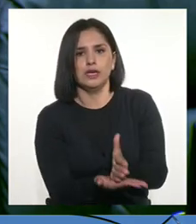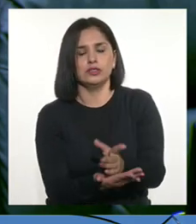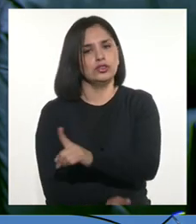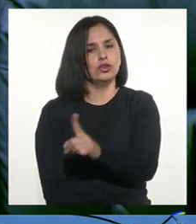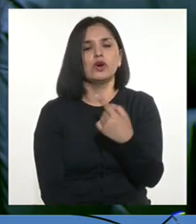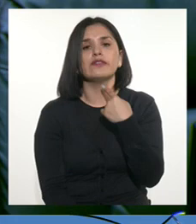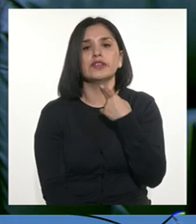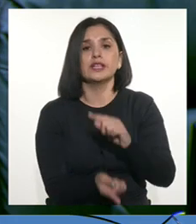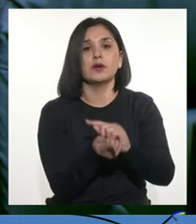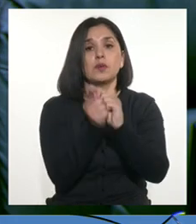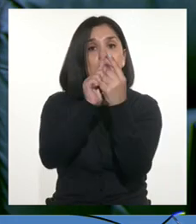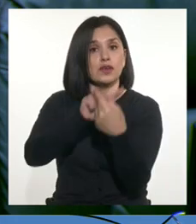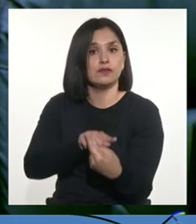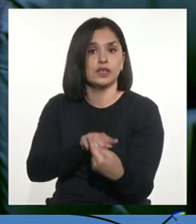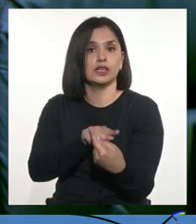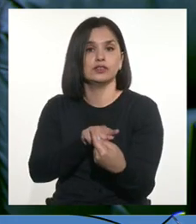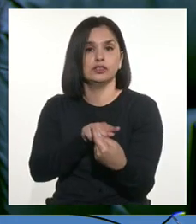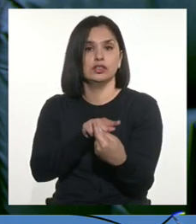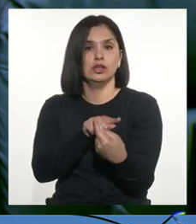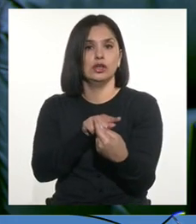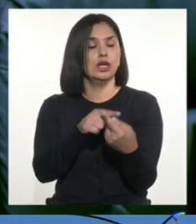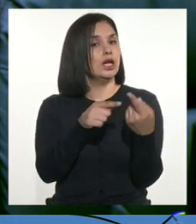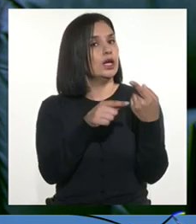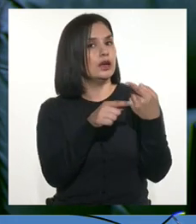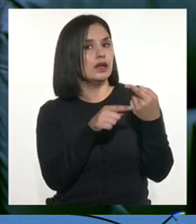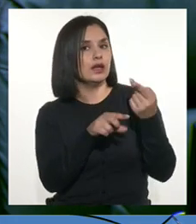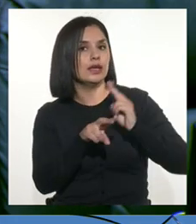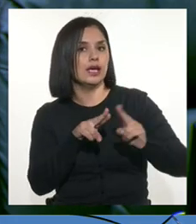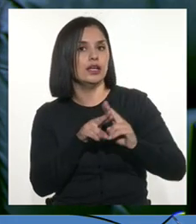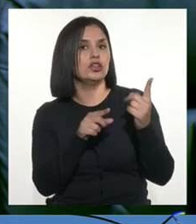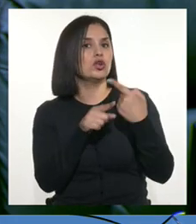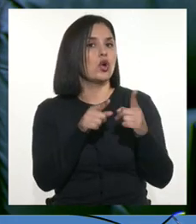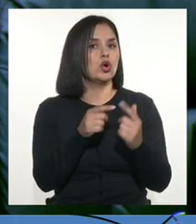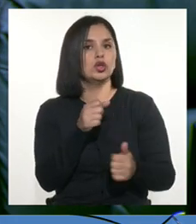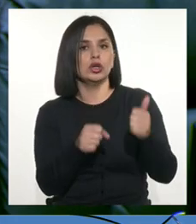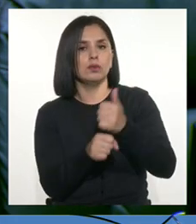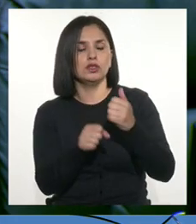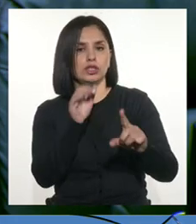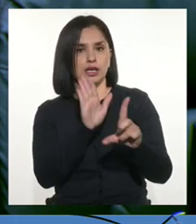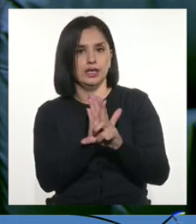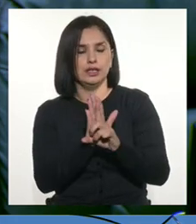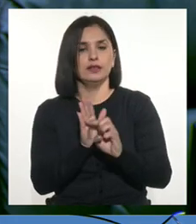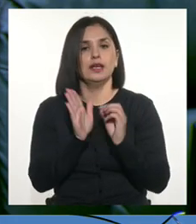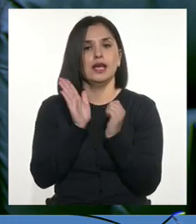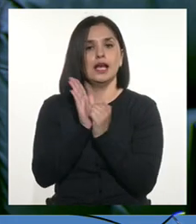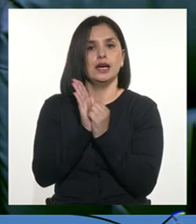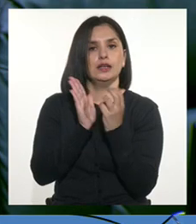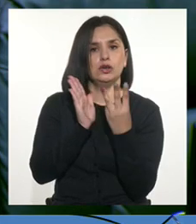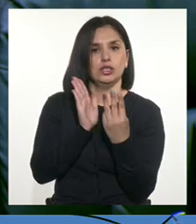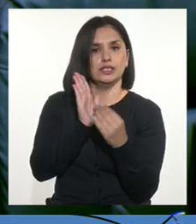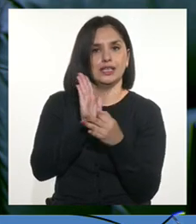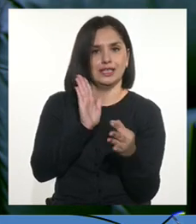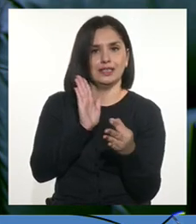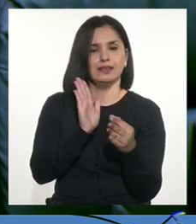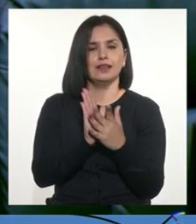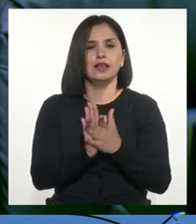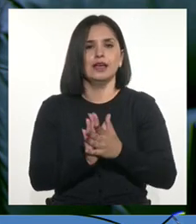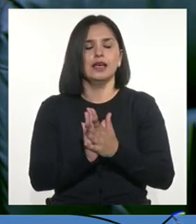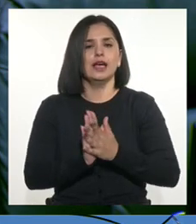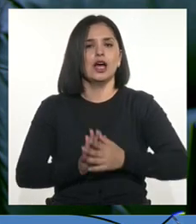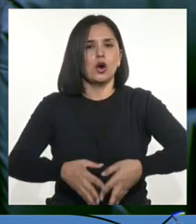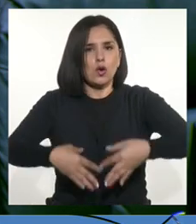las modificaciones que ellas hayan efectuado sobre otras leyes el artículo tercero dispone que tendrán el carácter de oficial